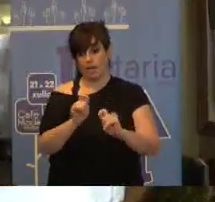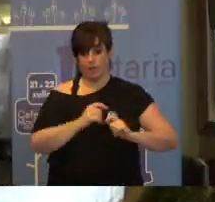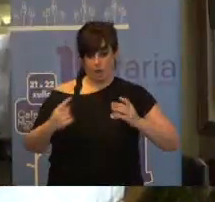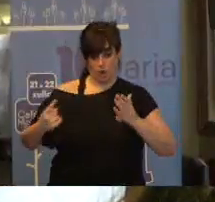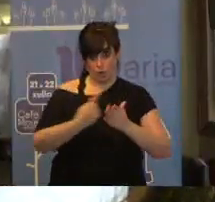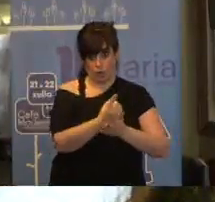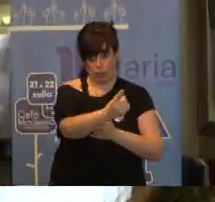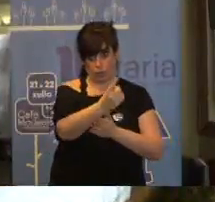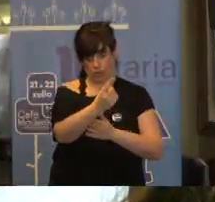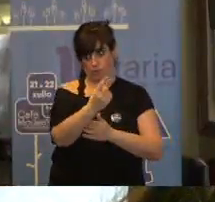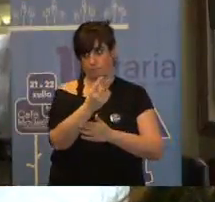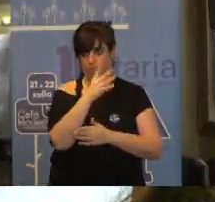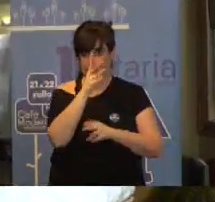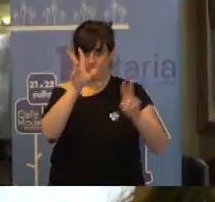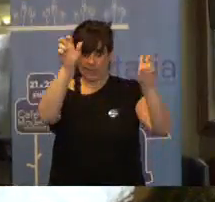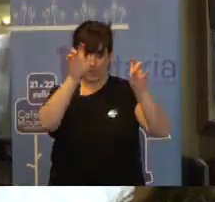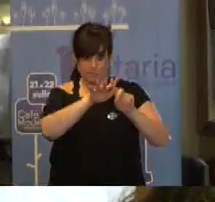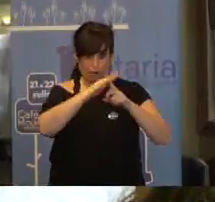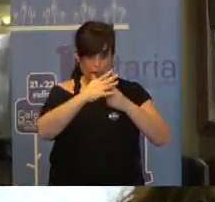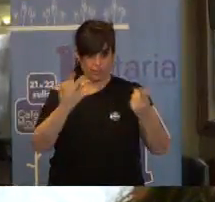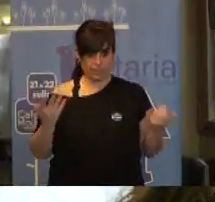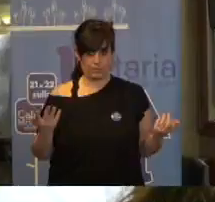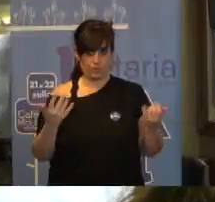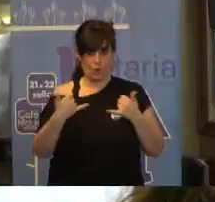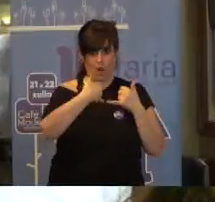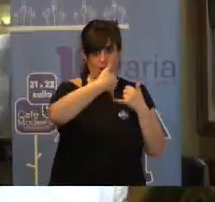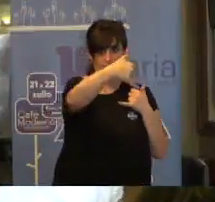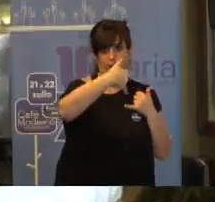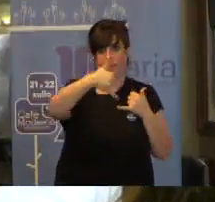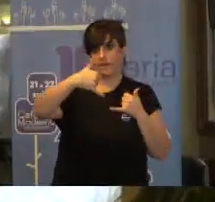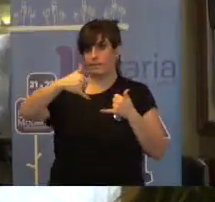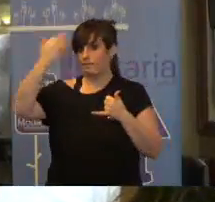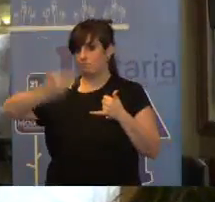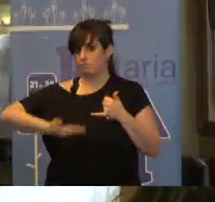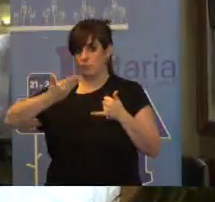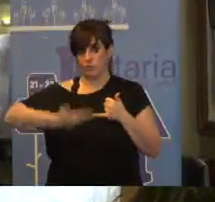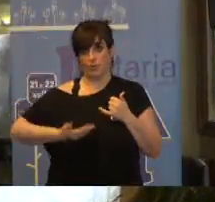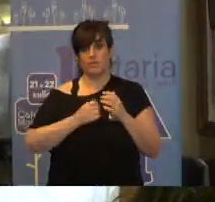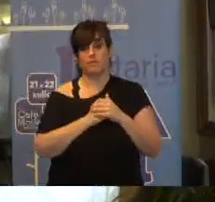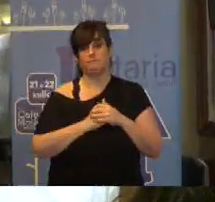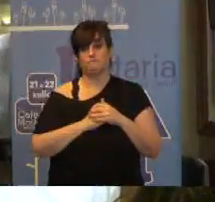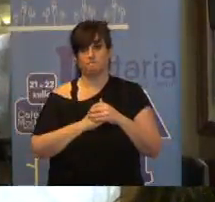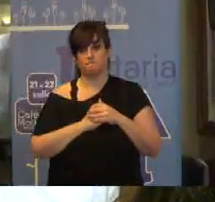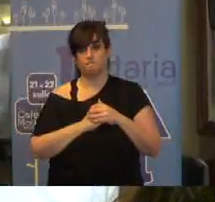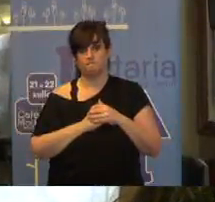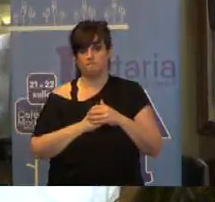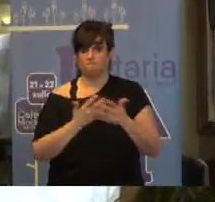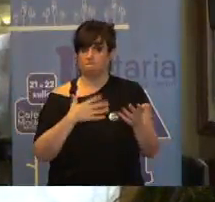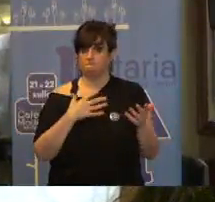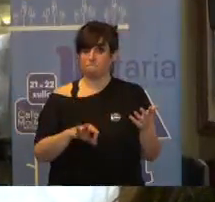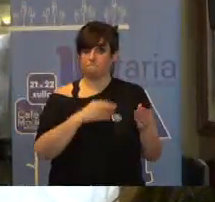cuestións marco, esas liñas base programáticas que deberíamos facelas igual